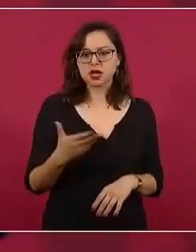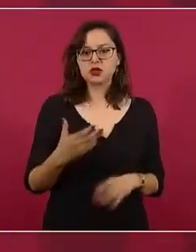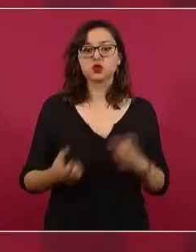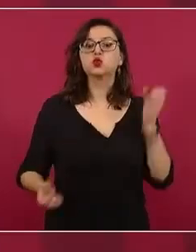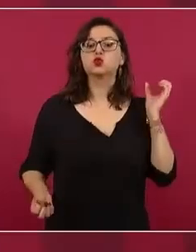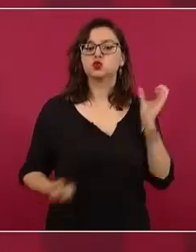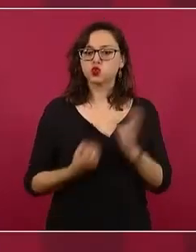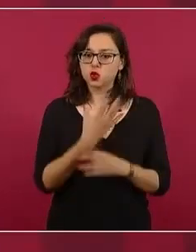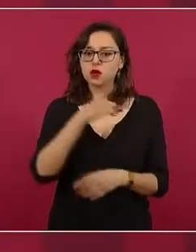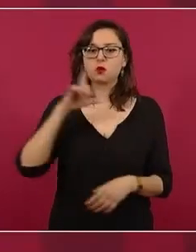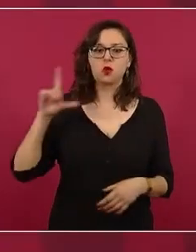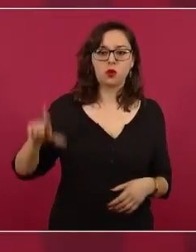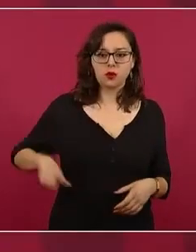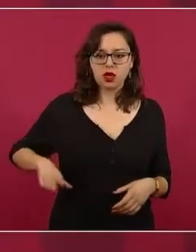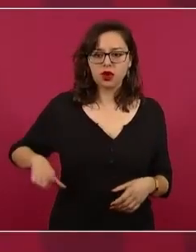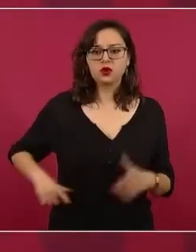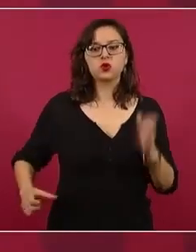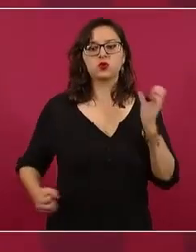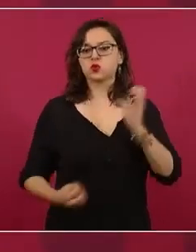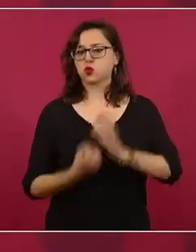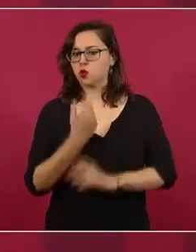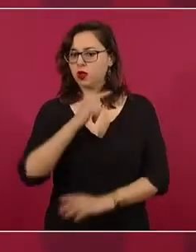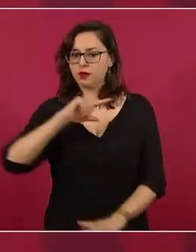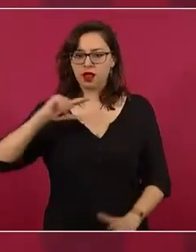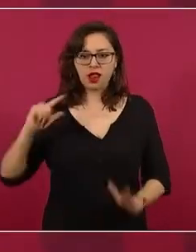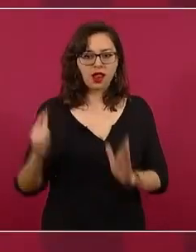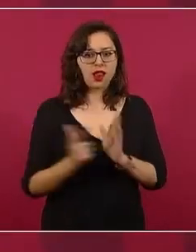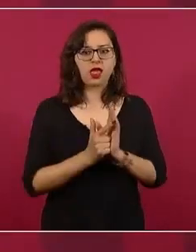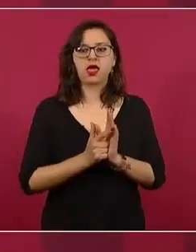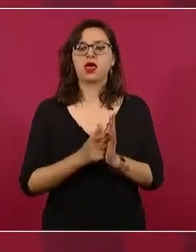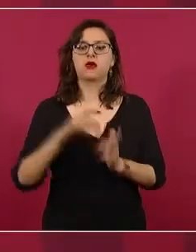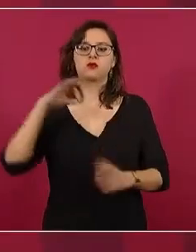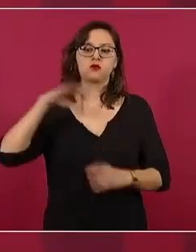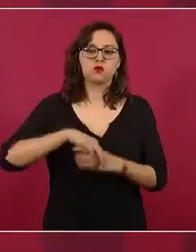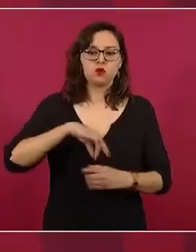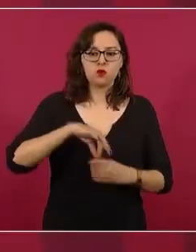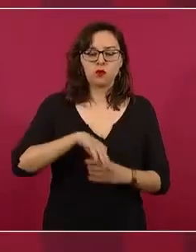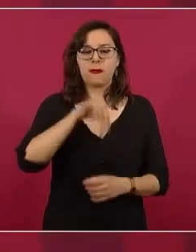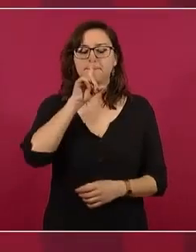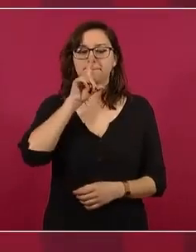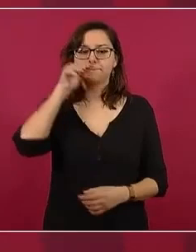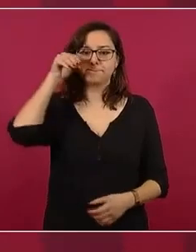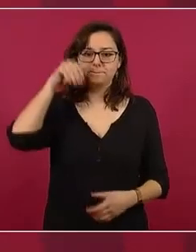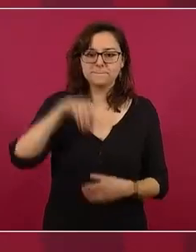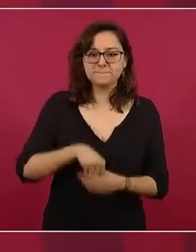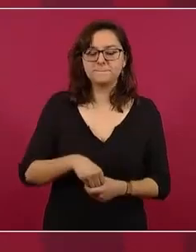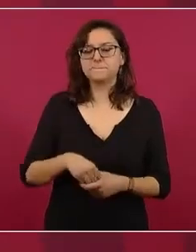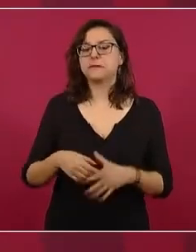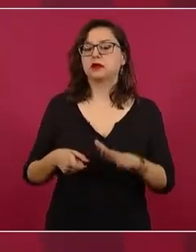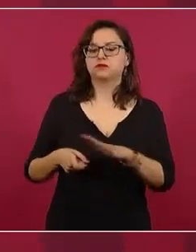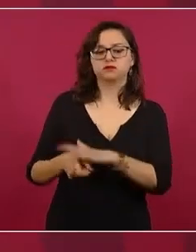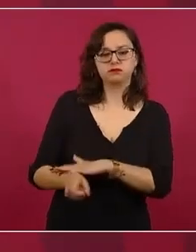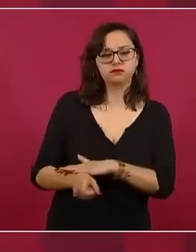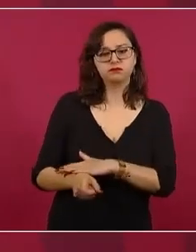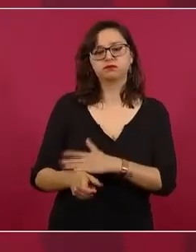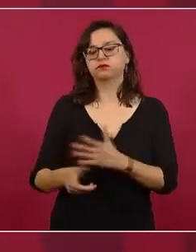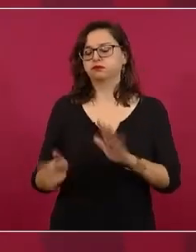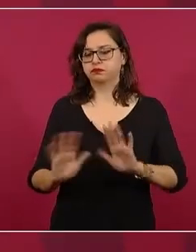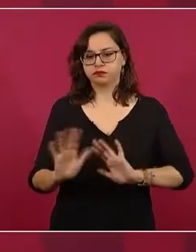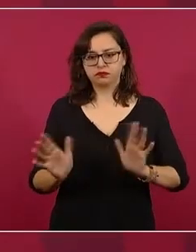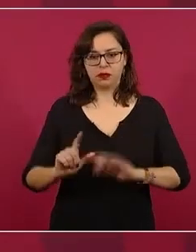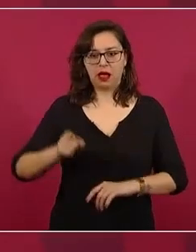nuevas, para que el voto sea secreto, para que no compren el voto, para que no haya